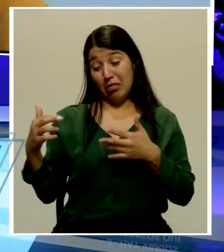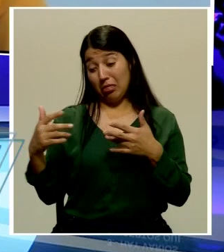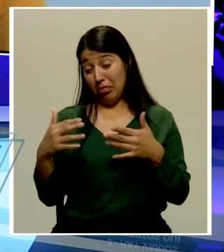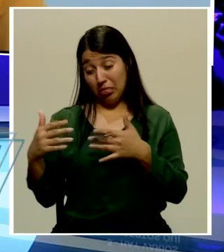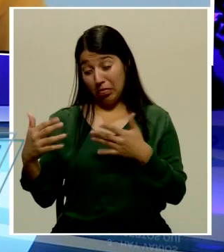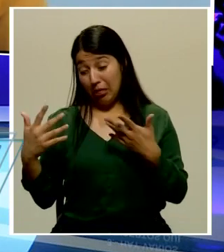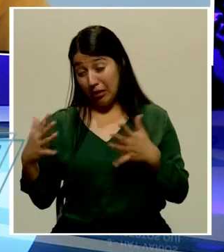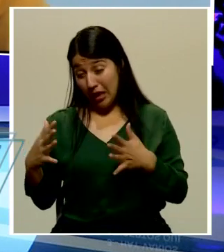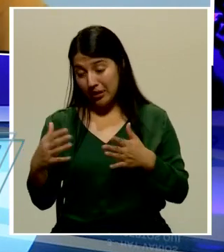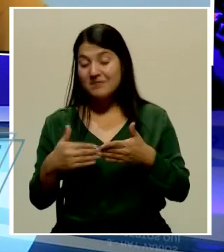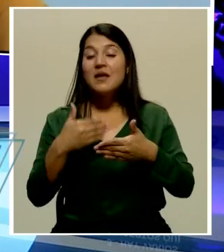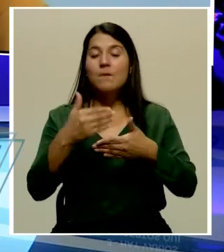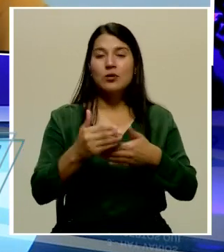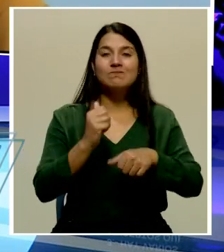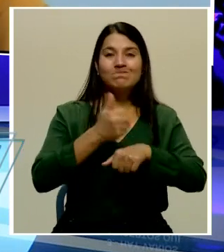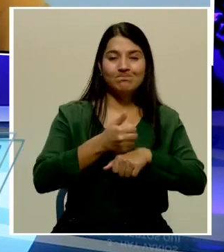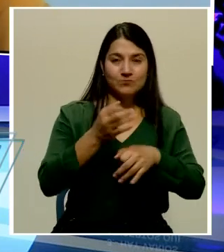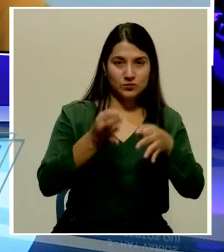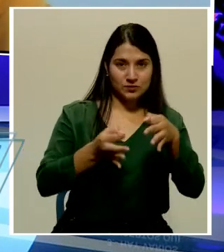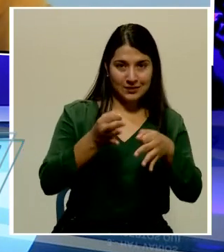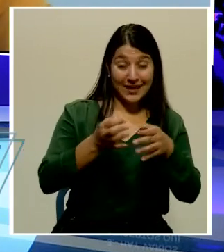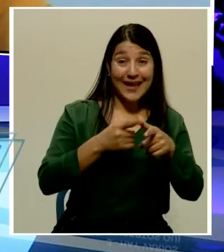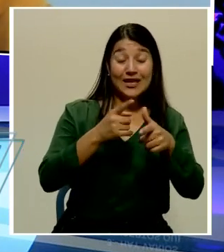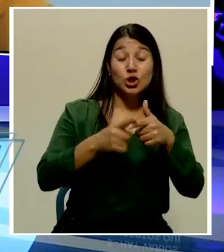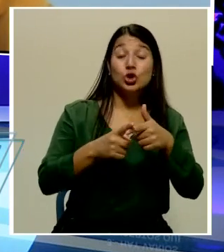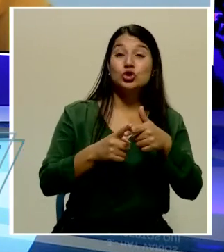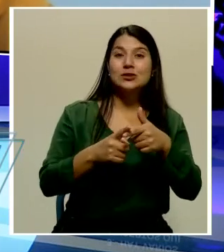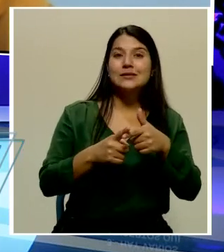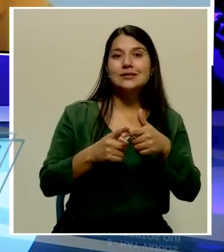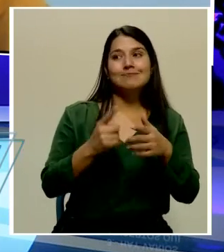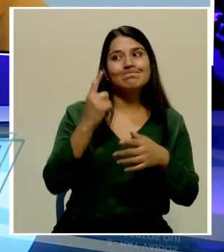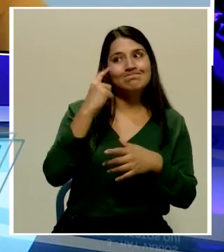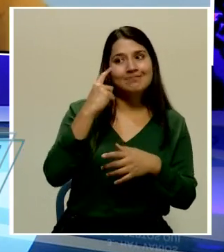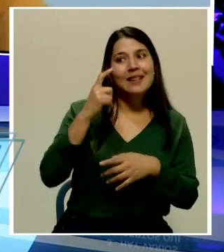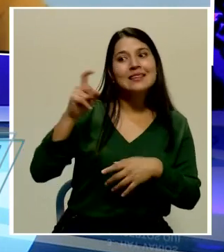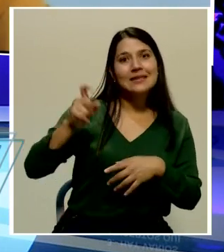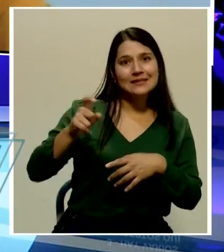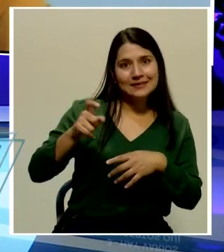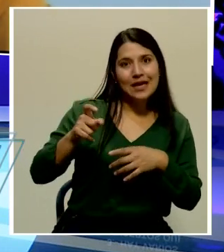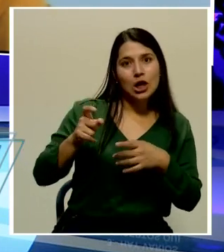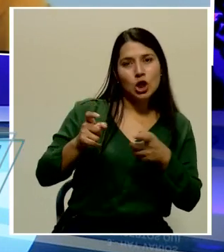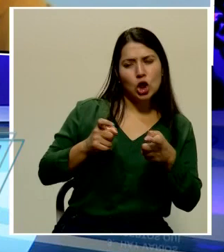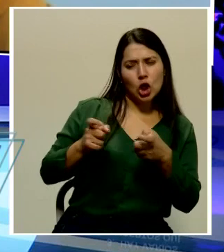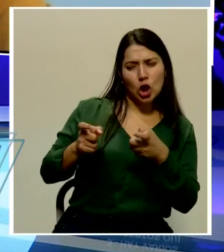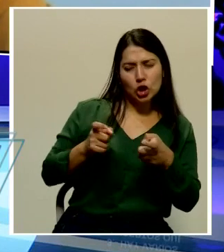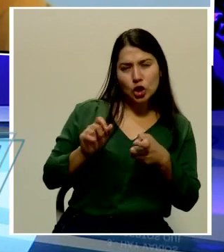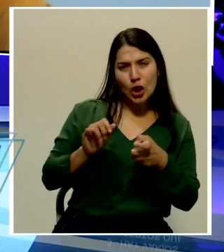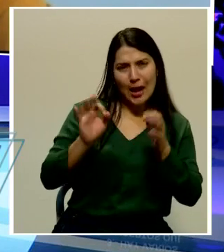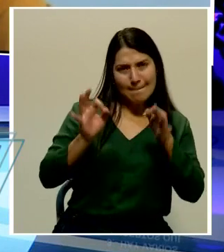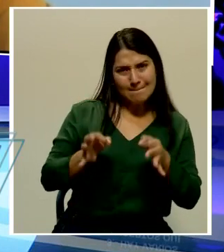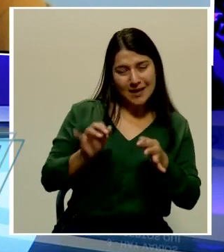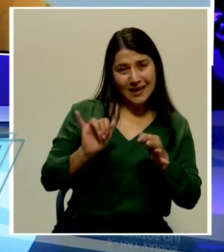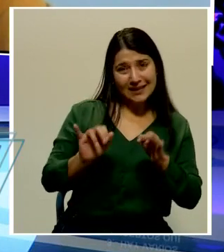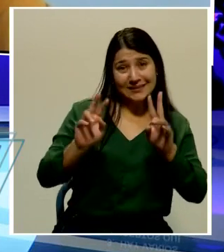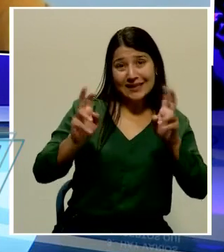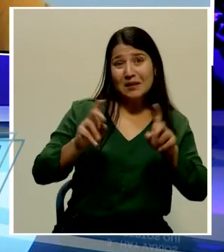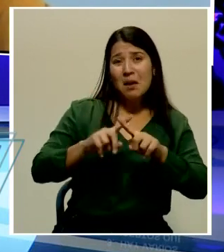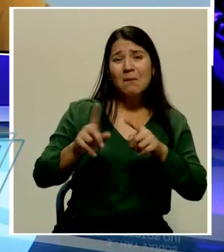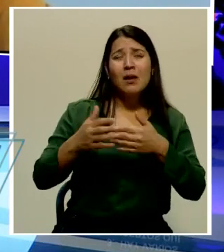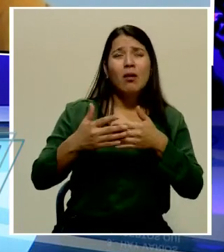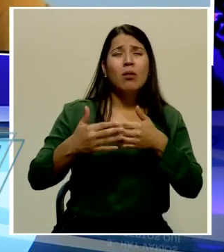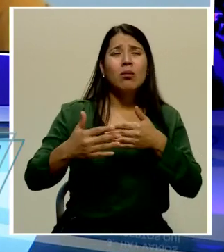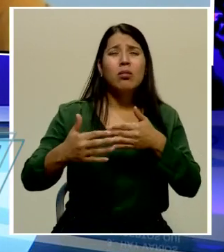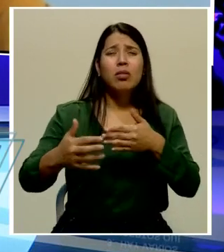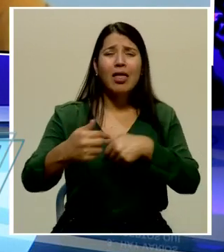Se genera la necesidad de regular el tema. Sin embargo, pasa mucho tiempo y no se llega a un